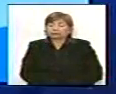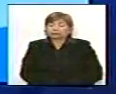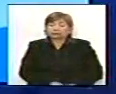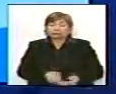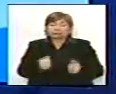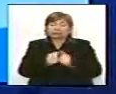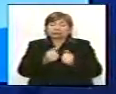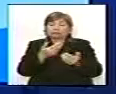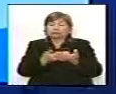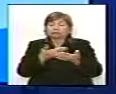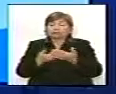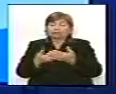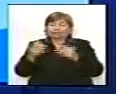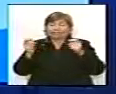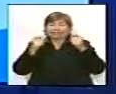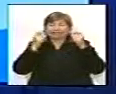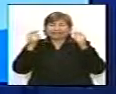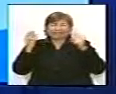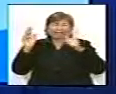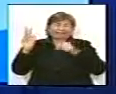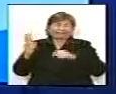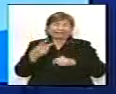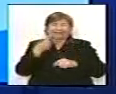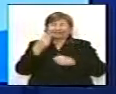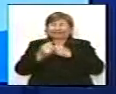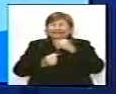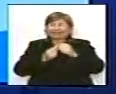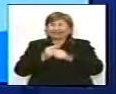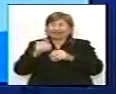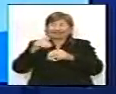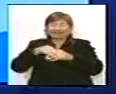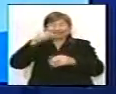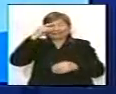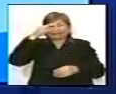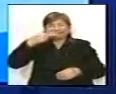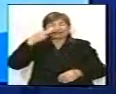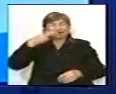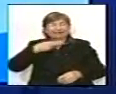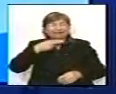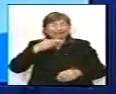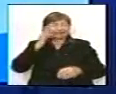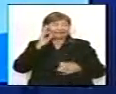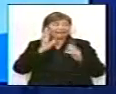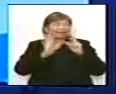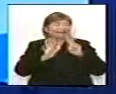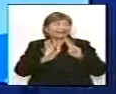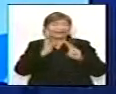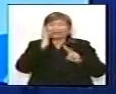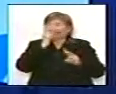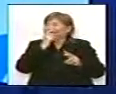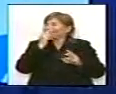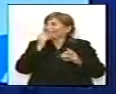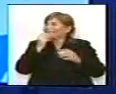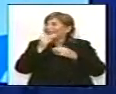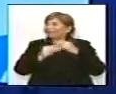Con el objeto de conmemorar el 12º año de la elección de Machu Picchu como una de las 7 maravillas del mundo y potenciar el turismo nacional,